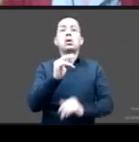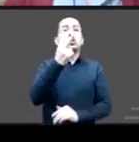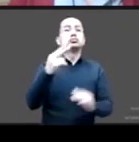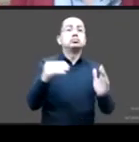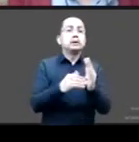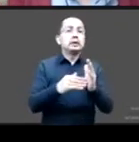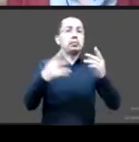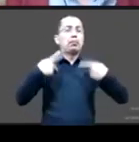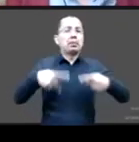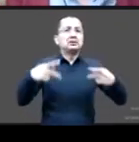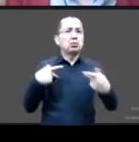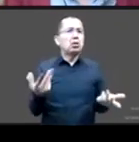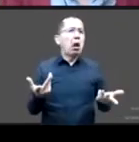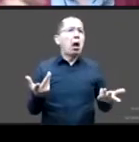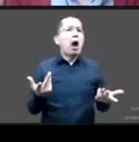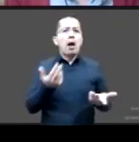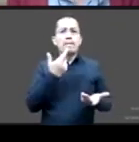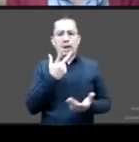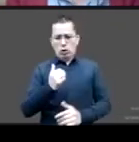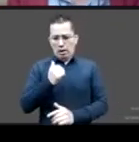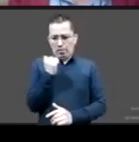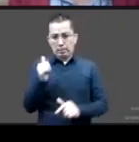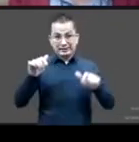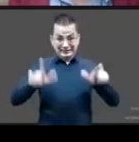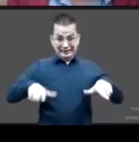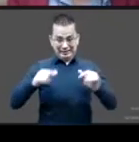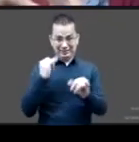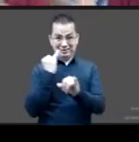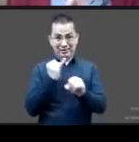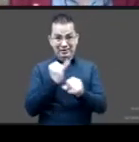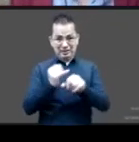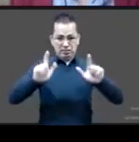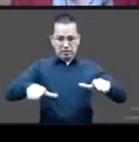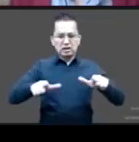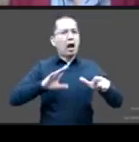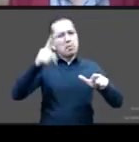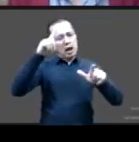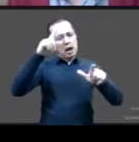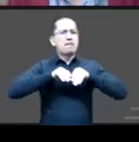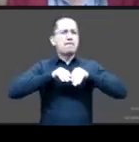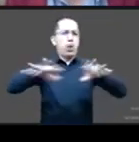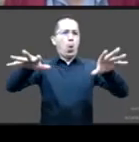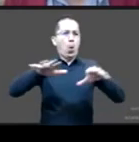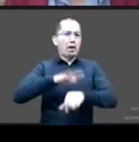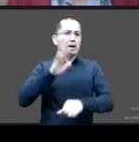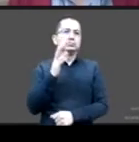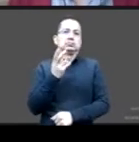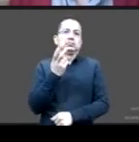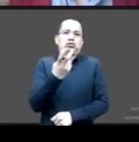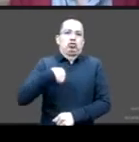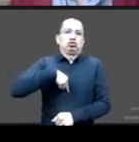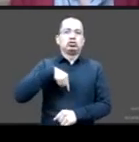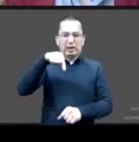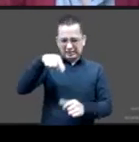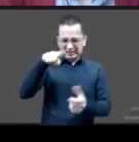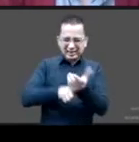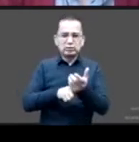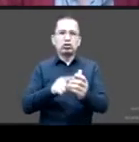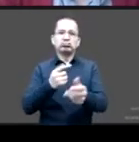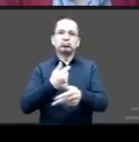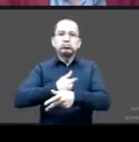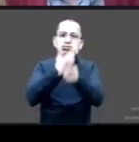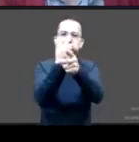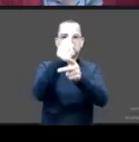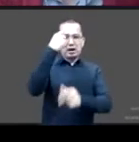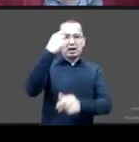tener más audiencia entonces empezamos a hacer webinars como este que estamos haciendo ahora de hecho por ejemplo ahora